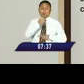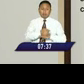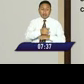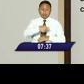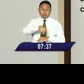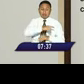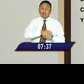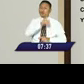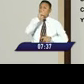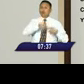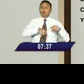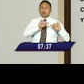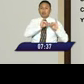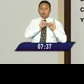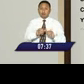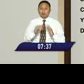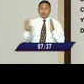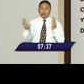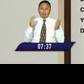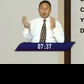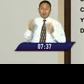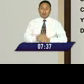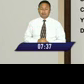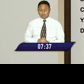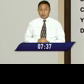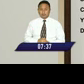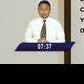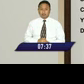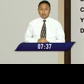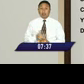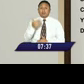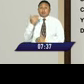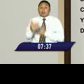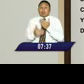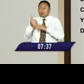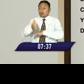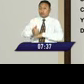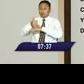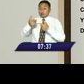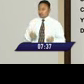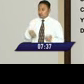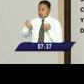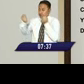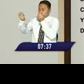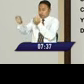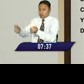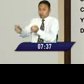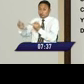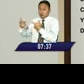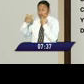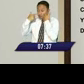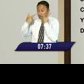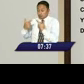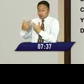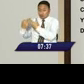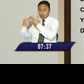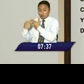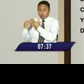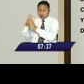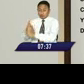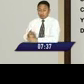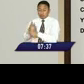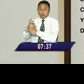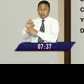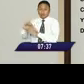o la custodia o el control temporal de los mismos, que serán entregados a la autoridad competente para su custodia, resguardo y